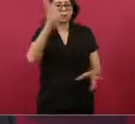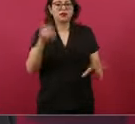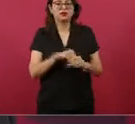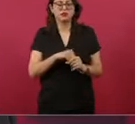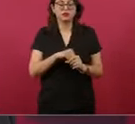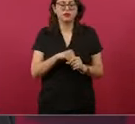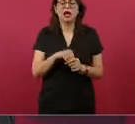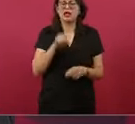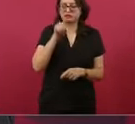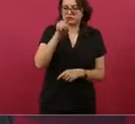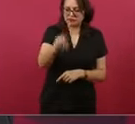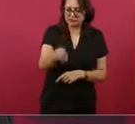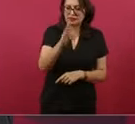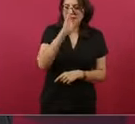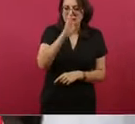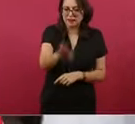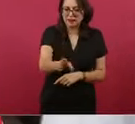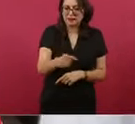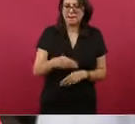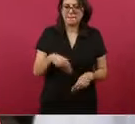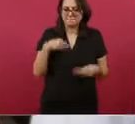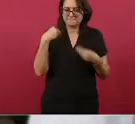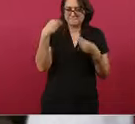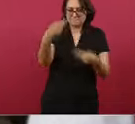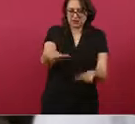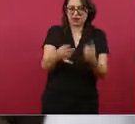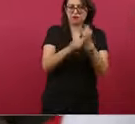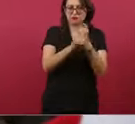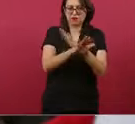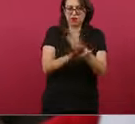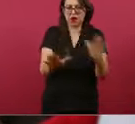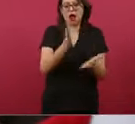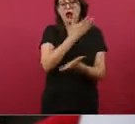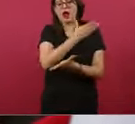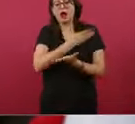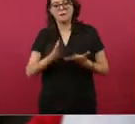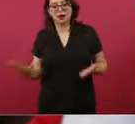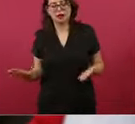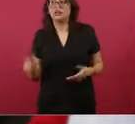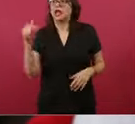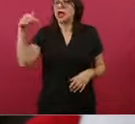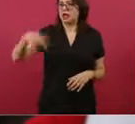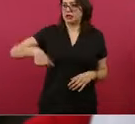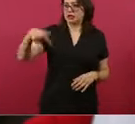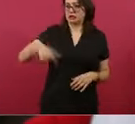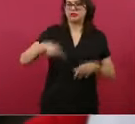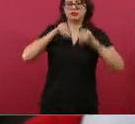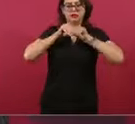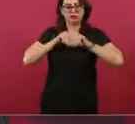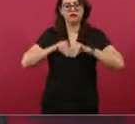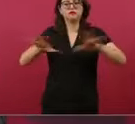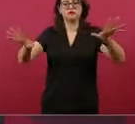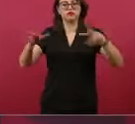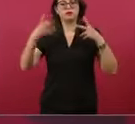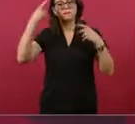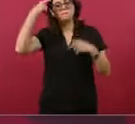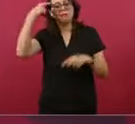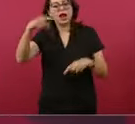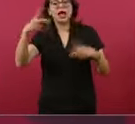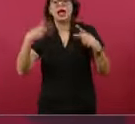vamos a entregar a ti la evaluación, pero aparte yo quiero que la gente